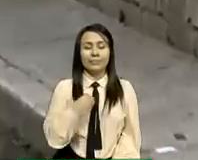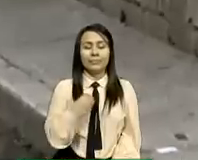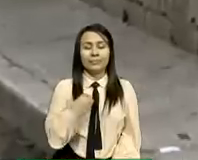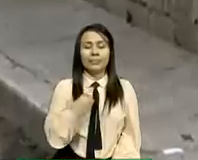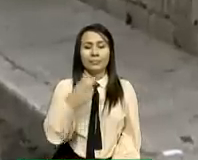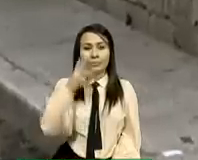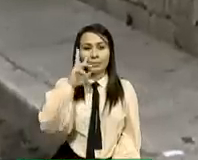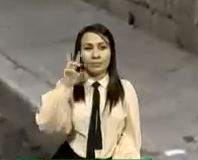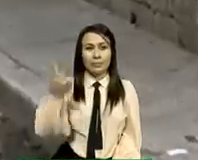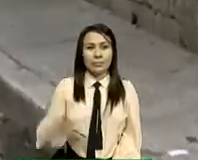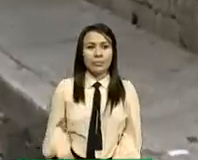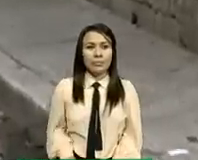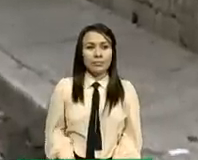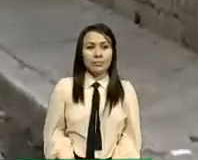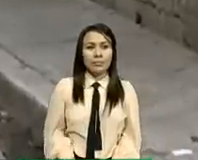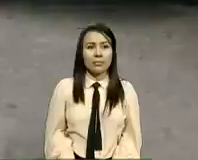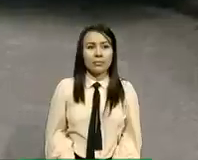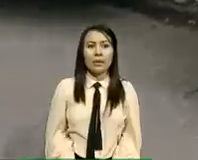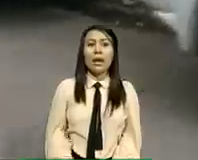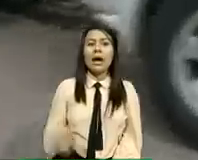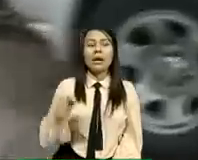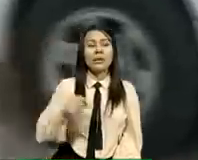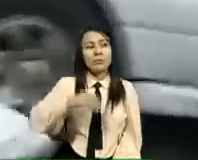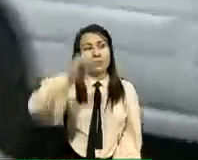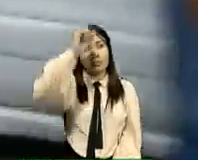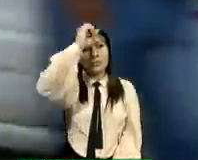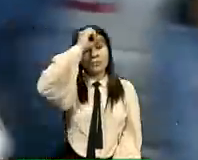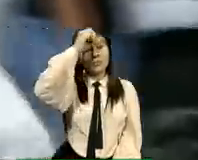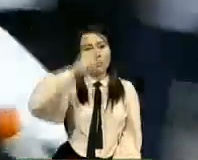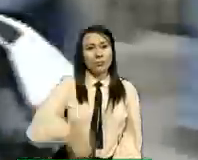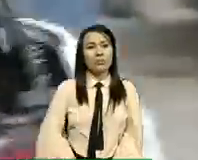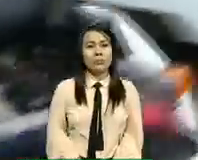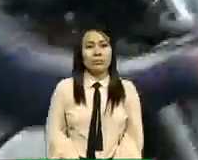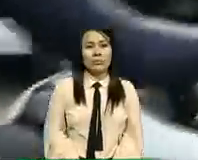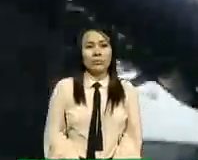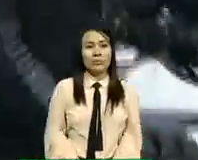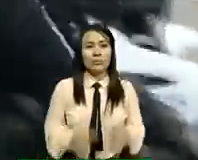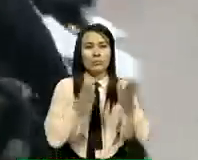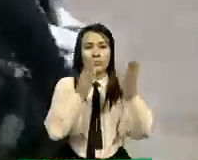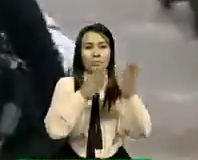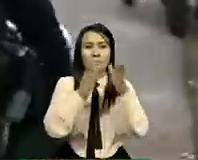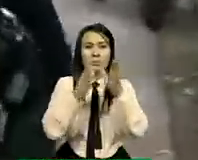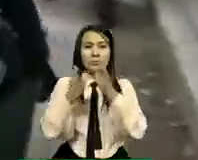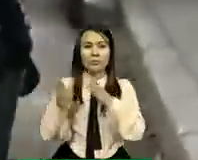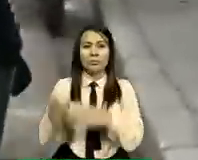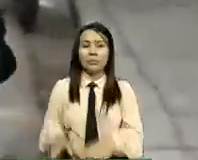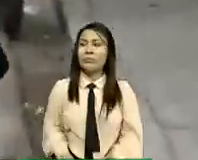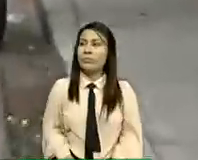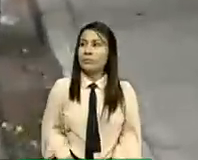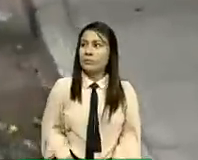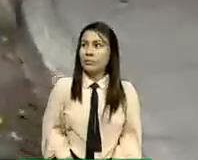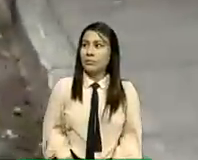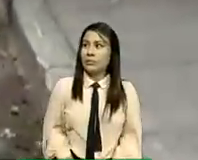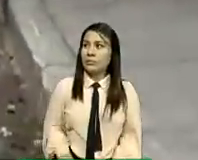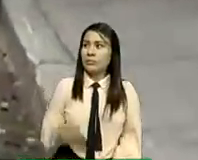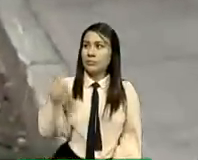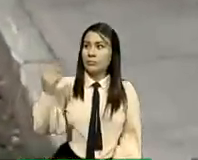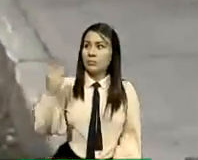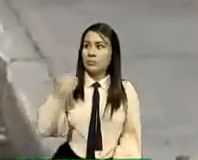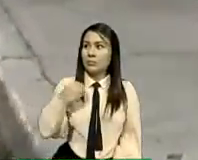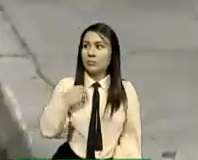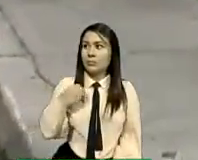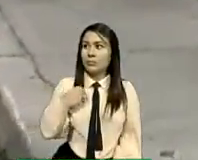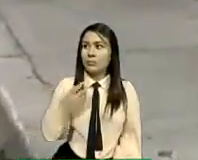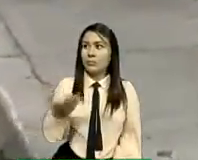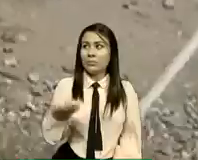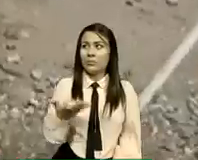la noche de este sábado. Por ahora se descarta el robo como móvil de este hecho de sangre. Rumoran de que lo han venido siguiendo